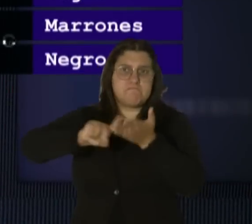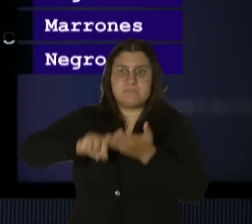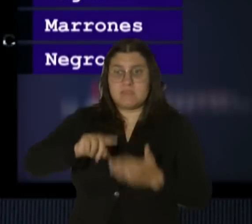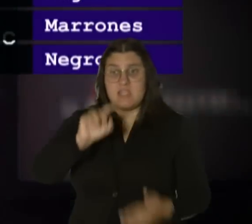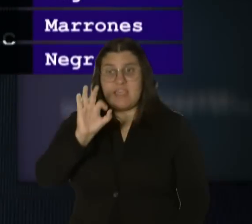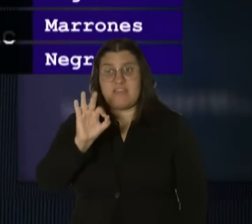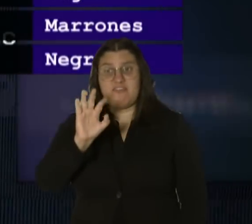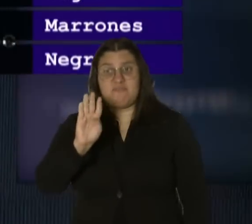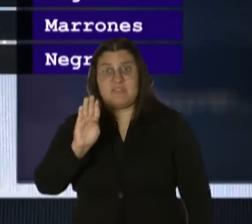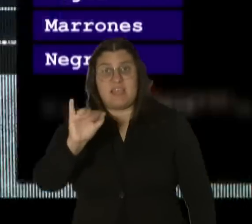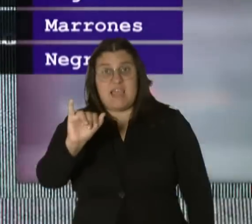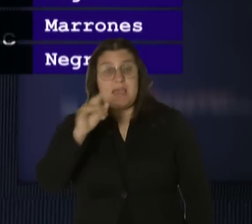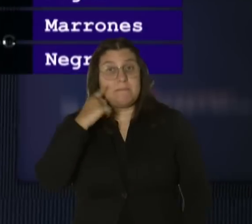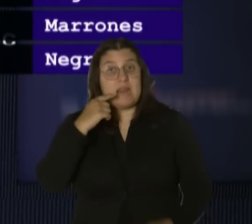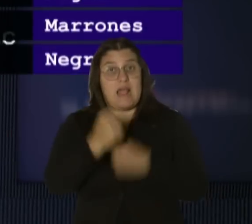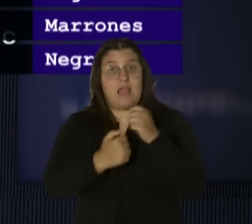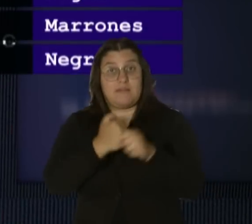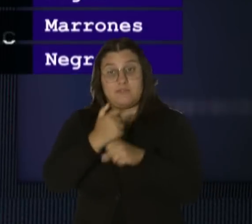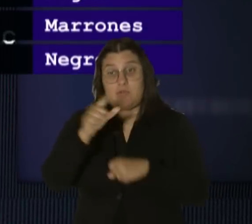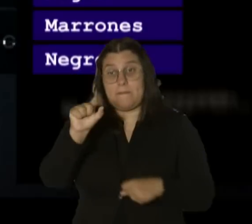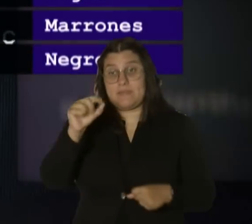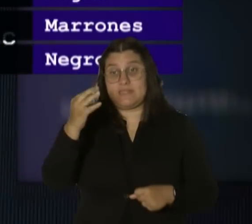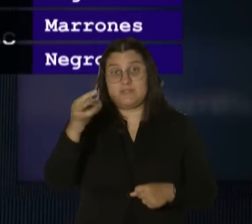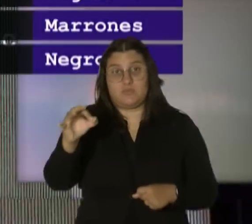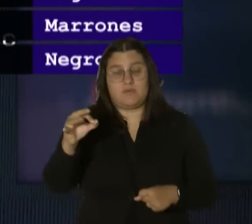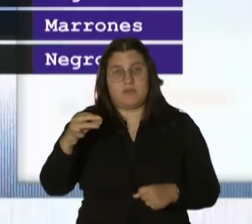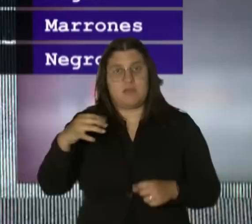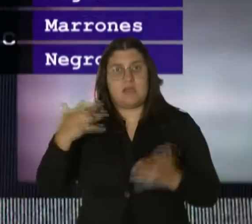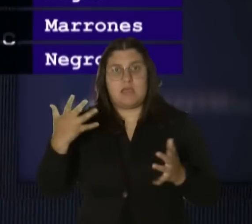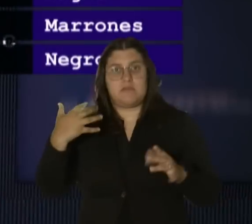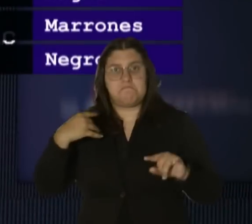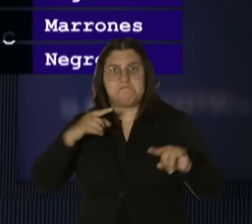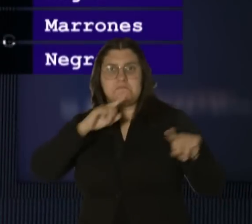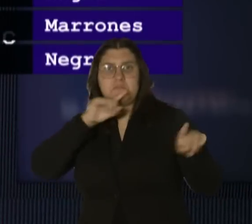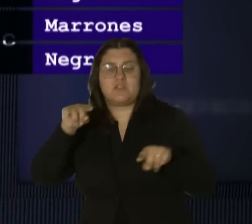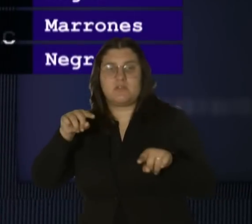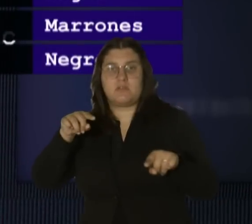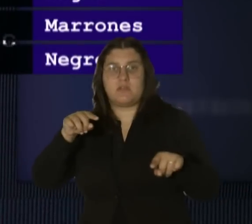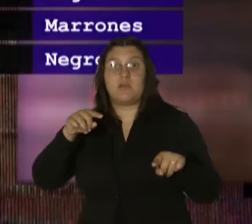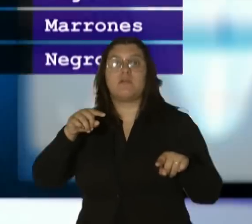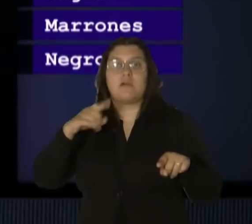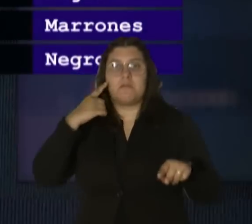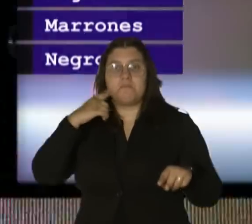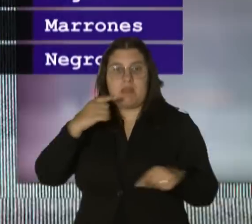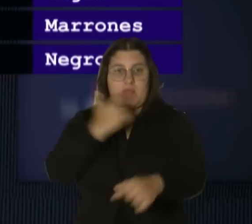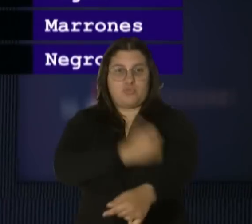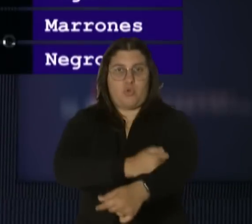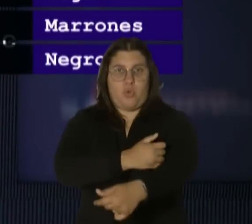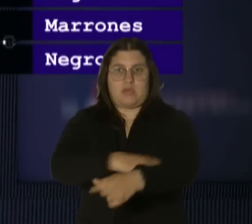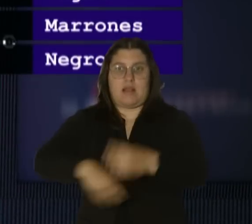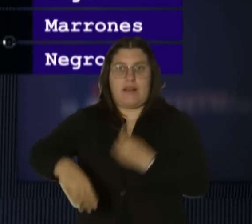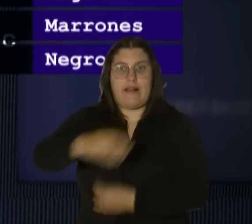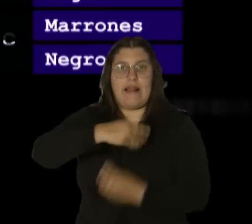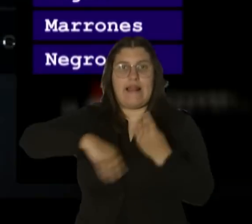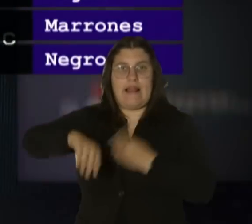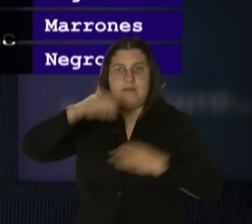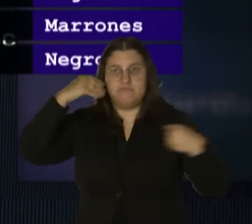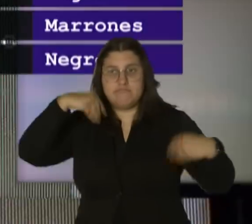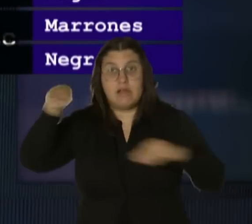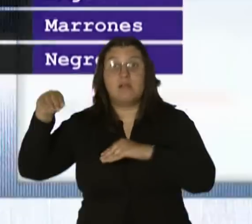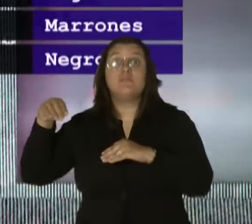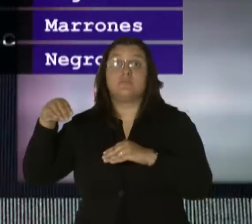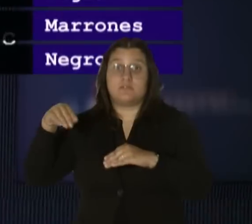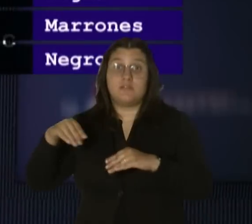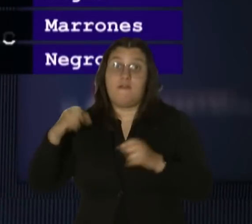FBI para el 2019 hicieron que se radicaran cargos por conspiración y distribución de sustancias controladas en grandes